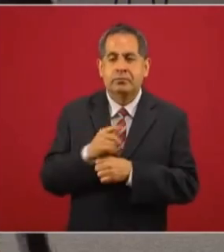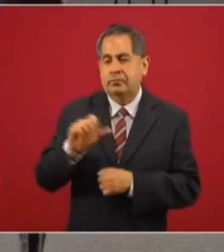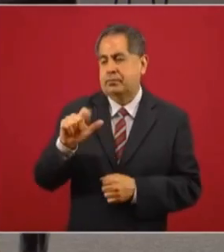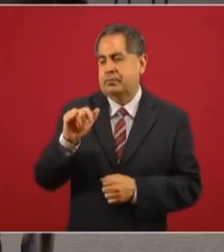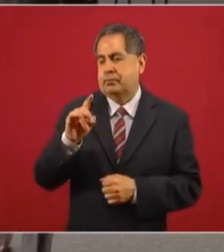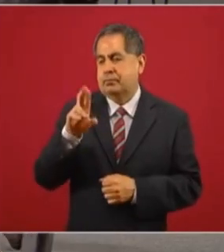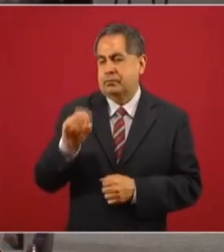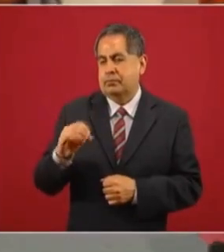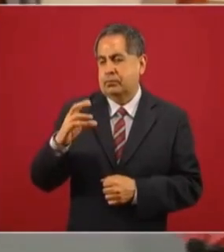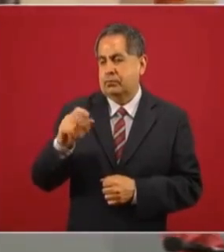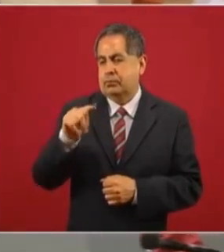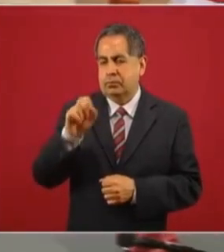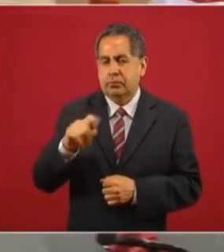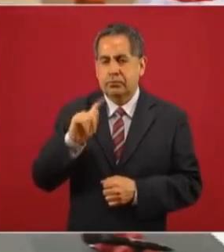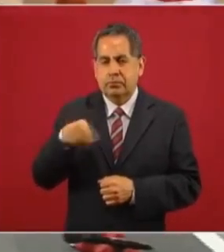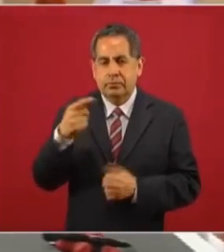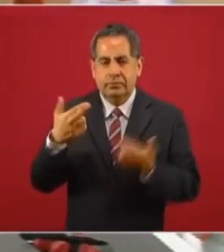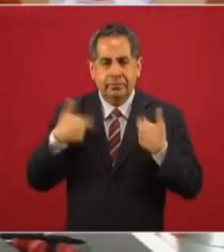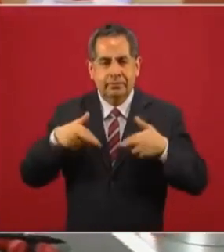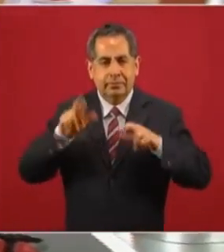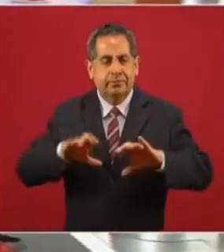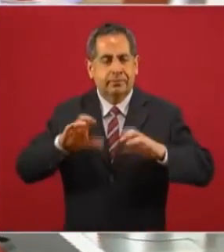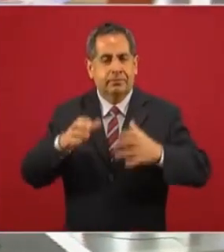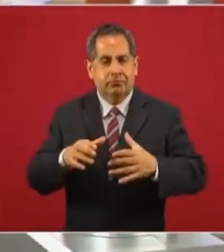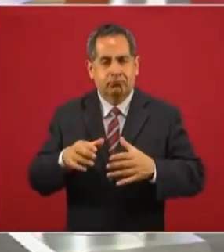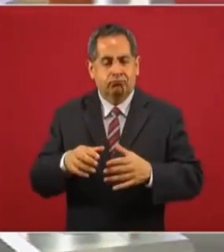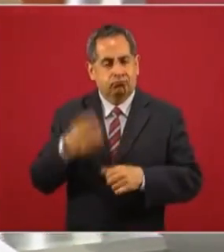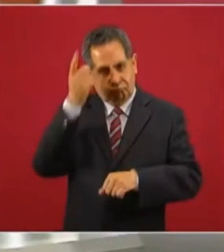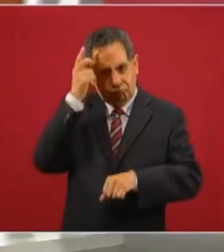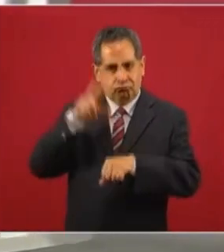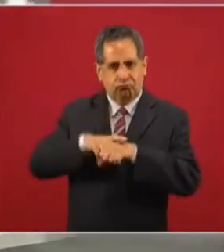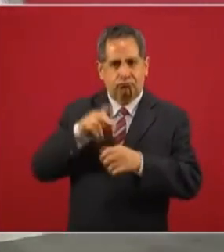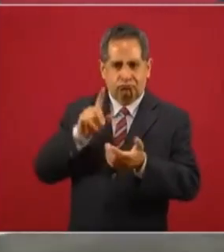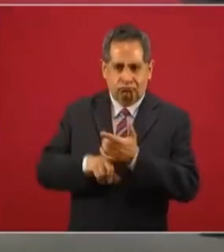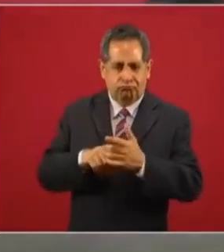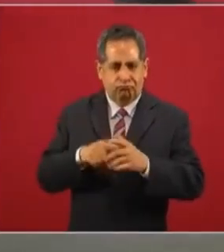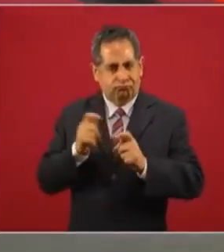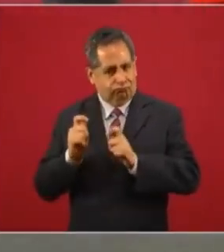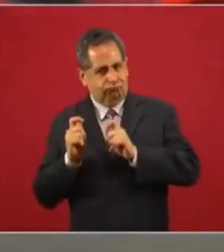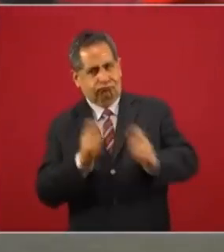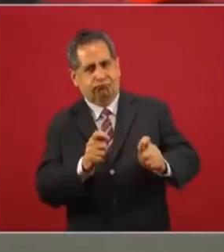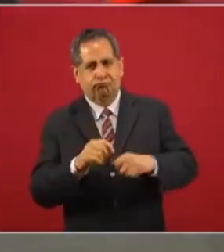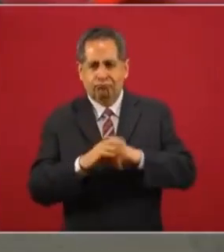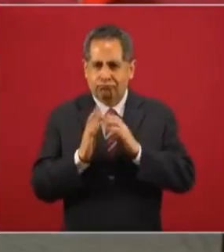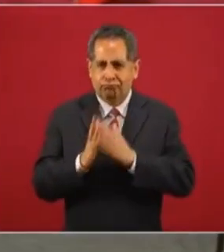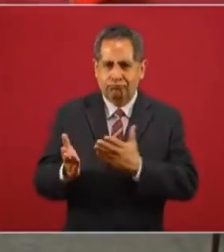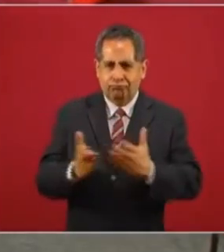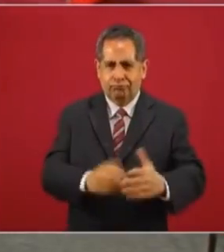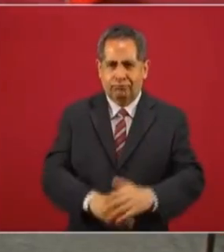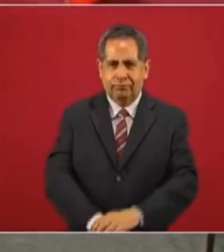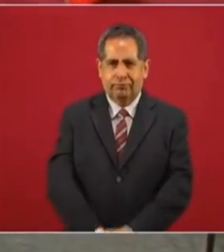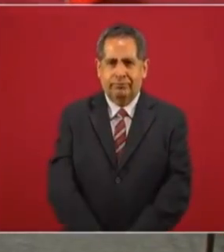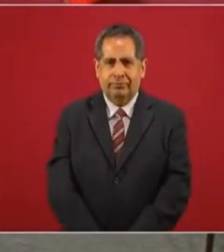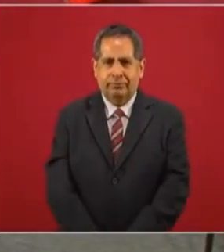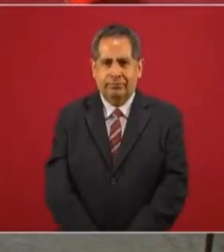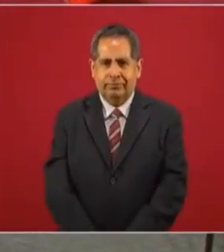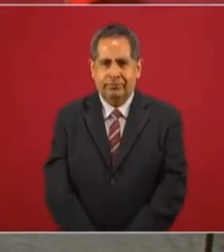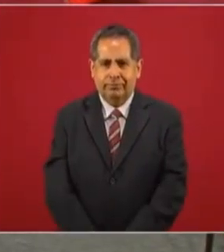Alejandro Cueto Serrano, representante legal y director operativo. Por favor.